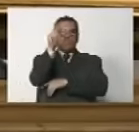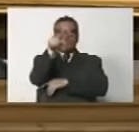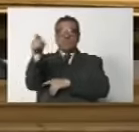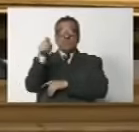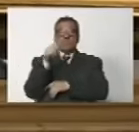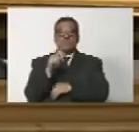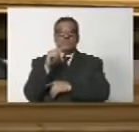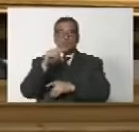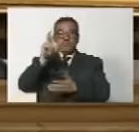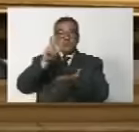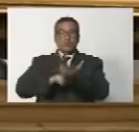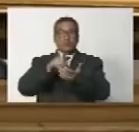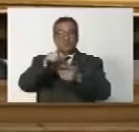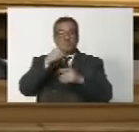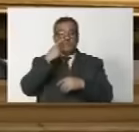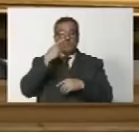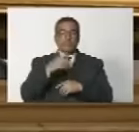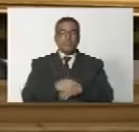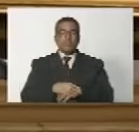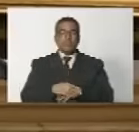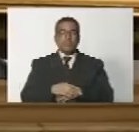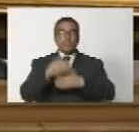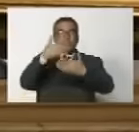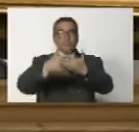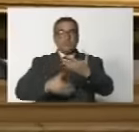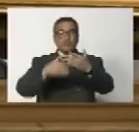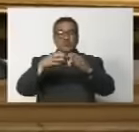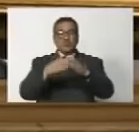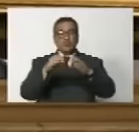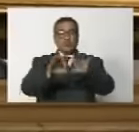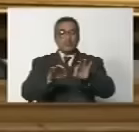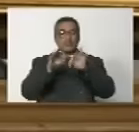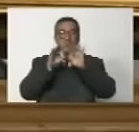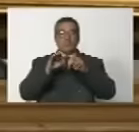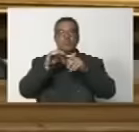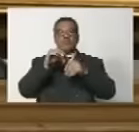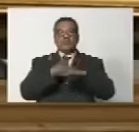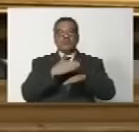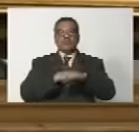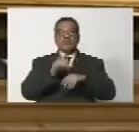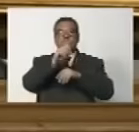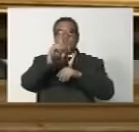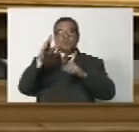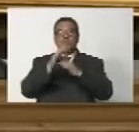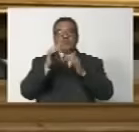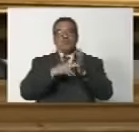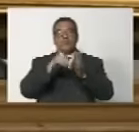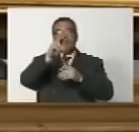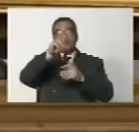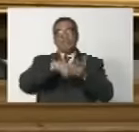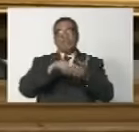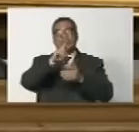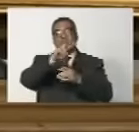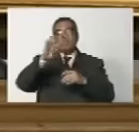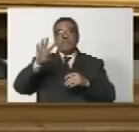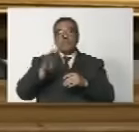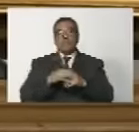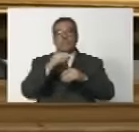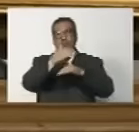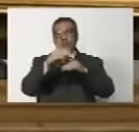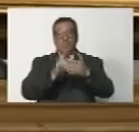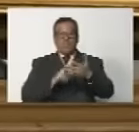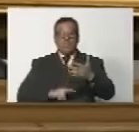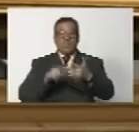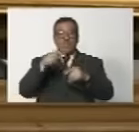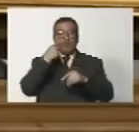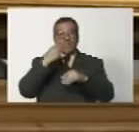honorables diputados que estén a favor de aprobar el acta de la sesión especial del día jueves 11 de abril de 2024, leída por el ciudadano subsecretario,